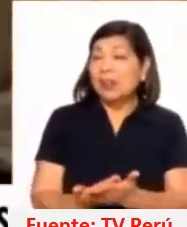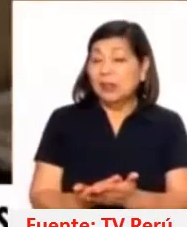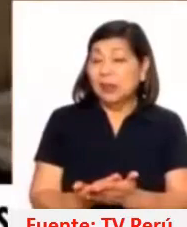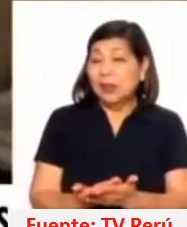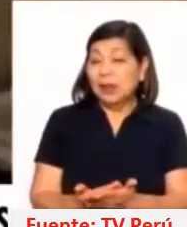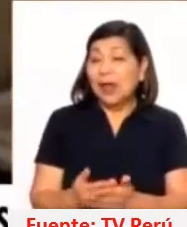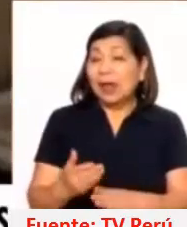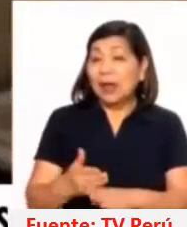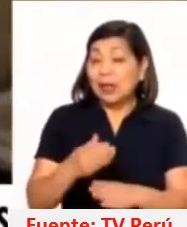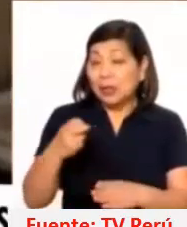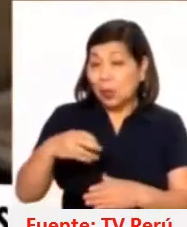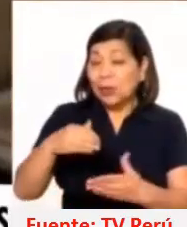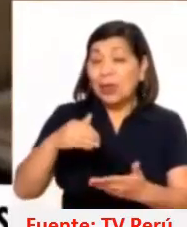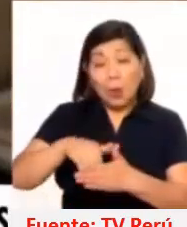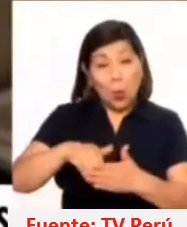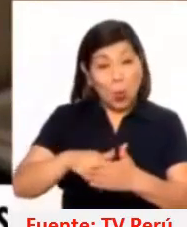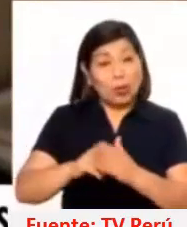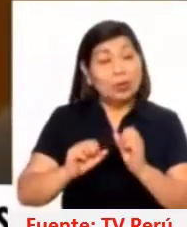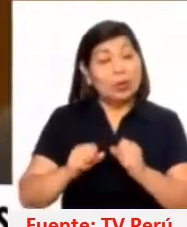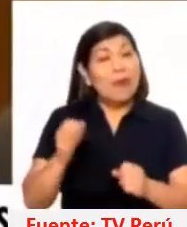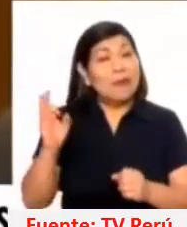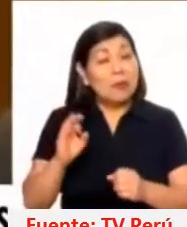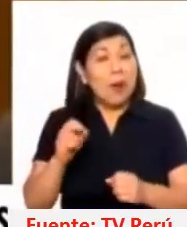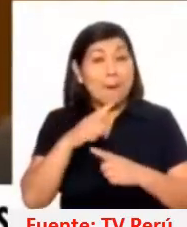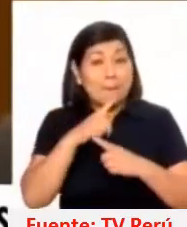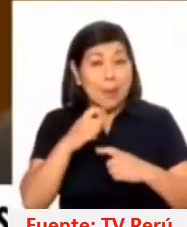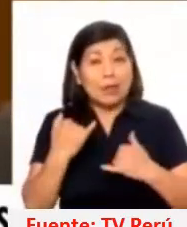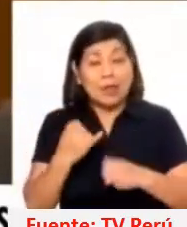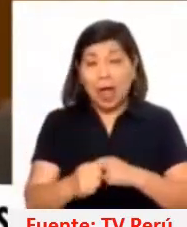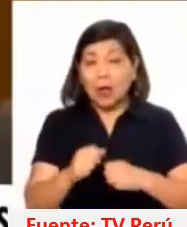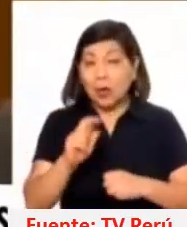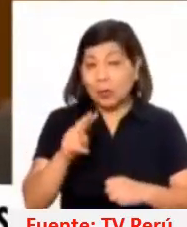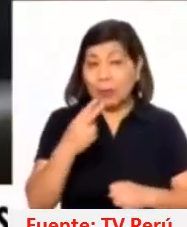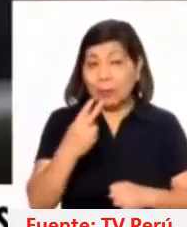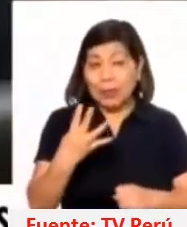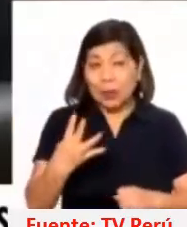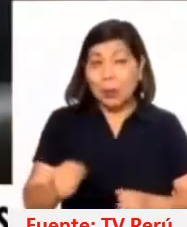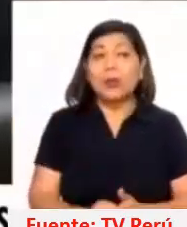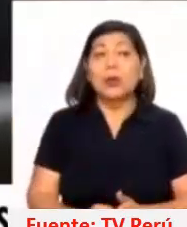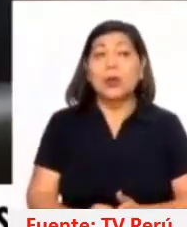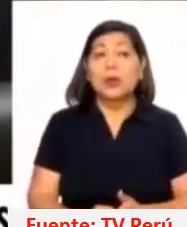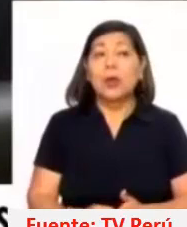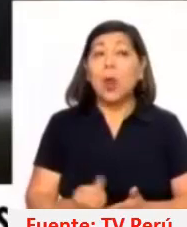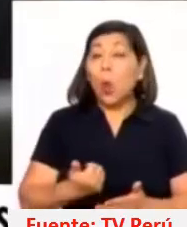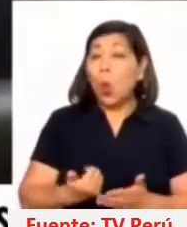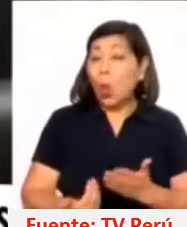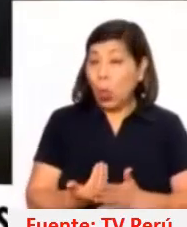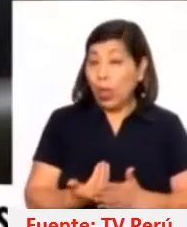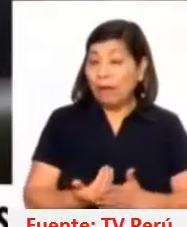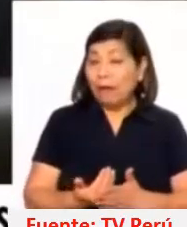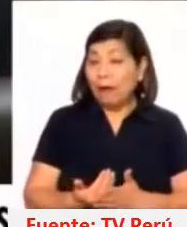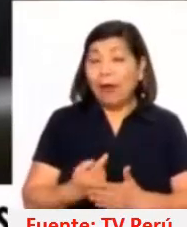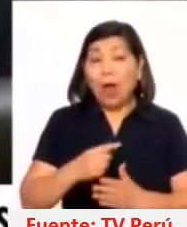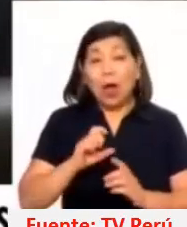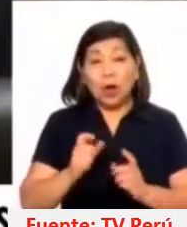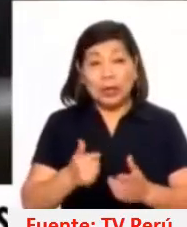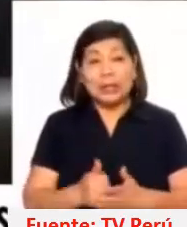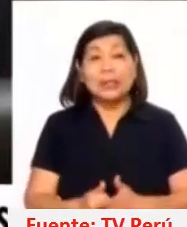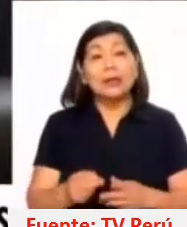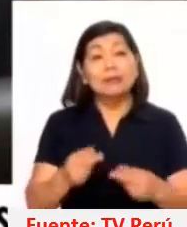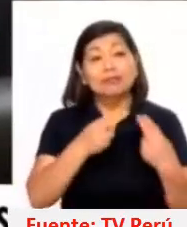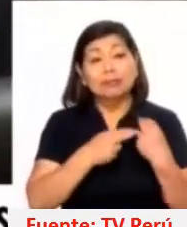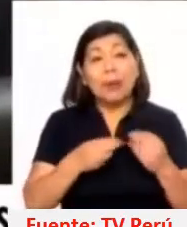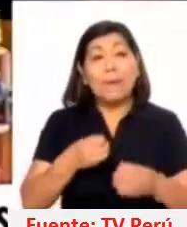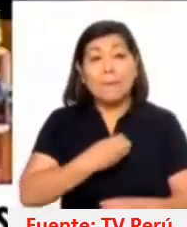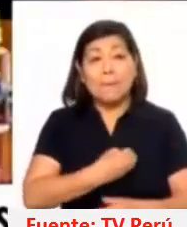una eventual segunda vuelta ocurra entre febrero y marzo del 2024, y el nuevo jefe o jefa de Estado y congresistas asuman